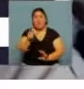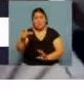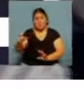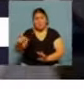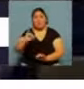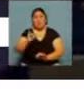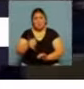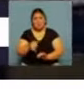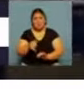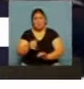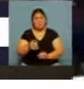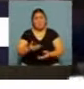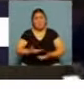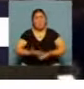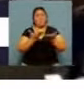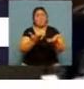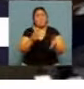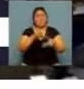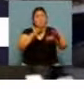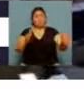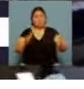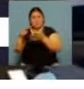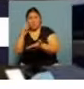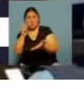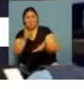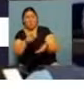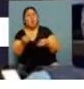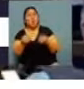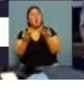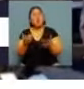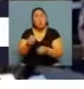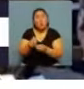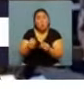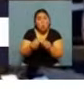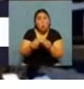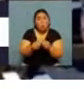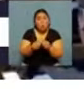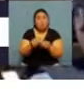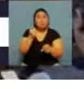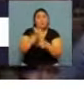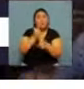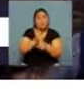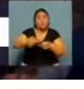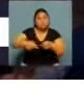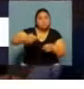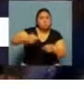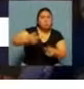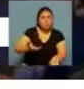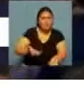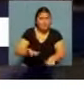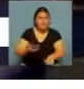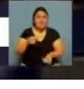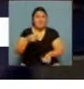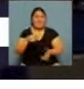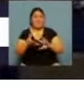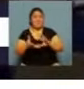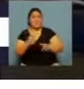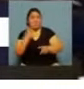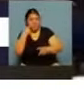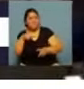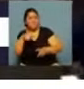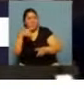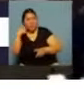Estamos presenciando una exposición de stand, de mejoras, todo el trabajo, una integración de todo lo que se viene haciendo. Este método, la verdad, que sensibiliza